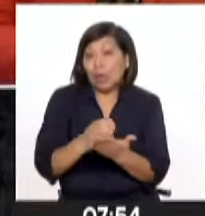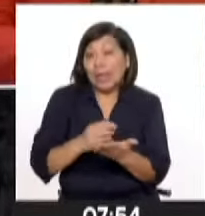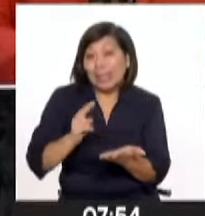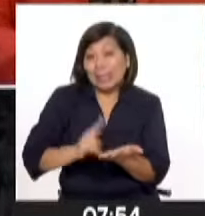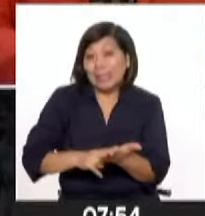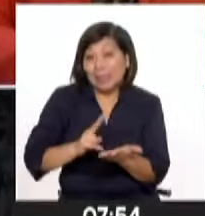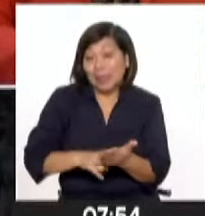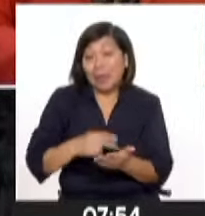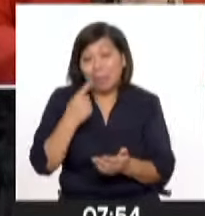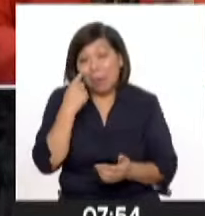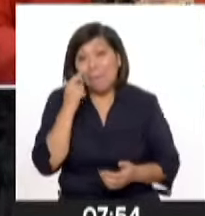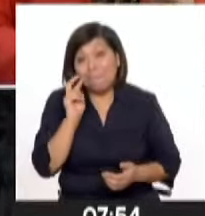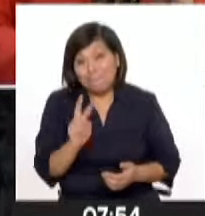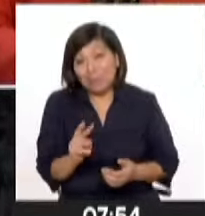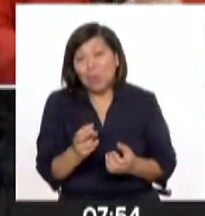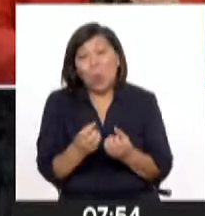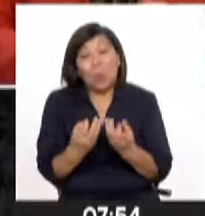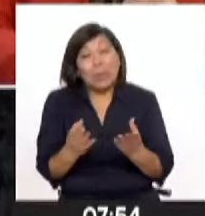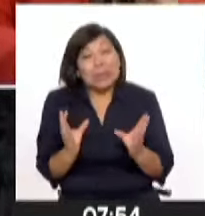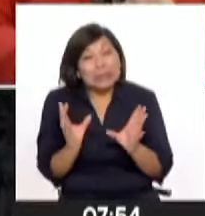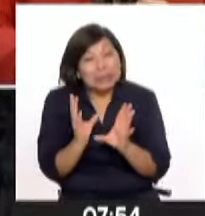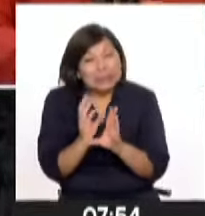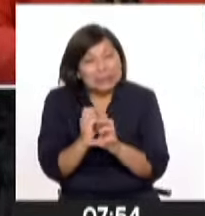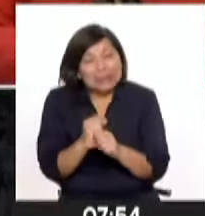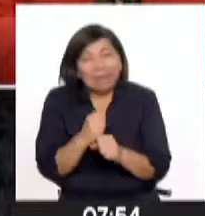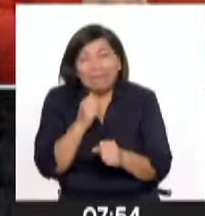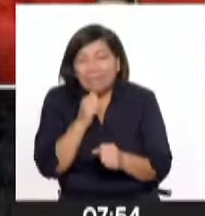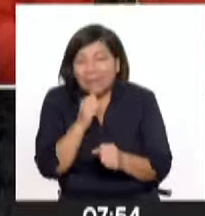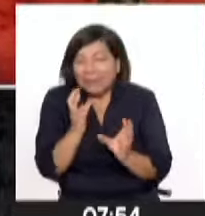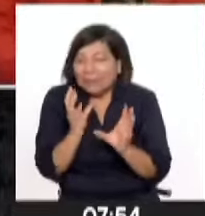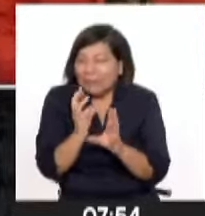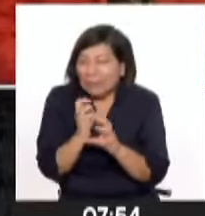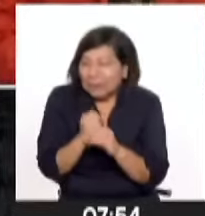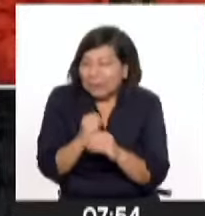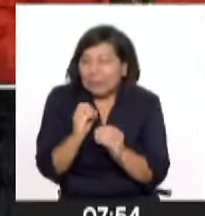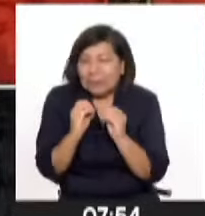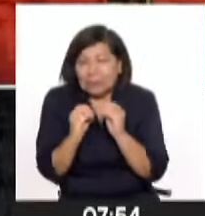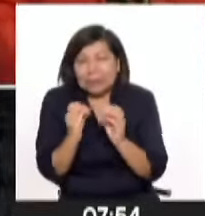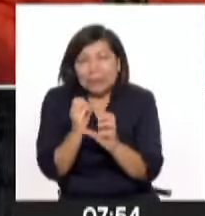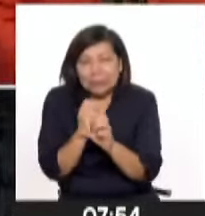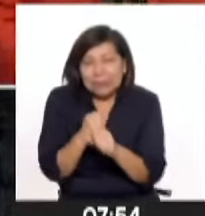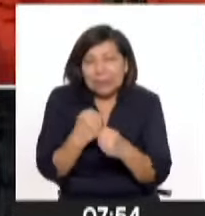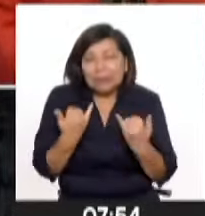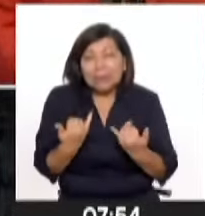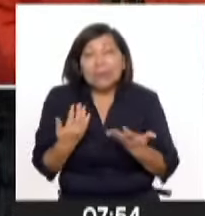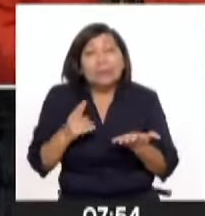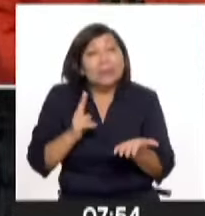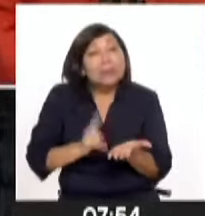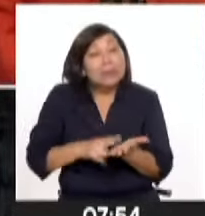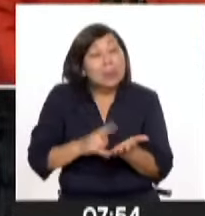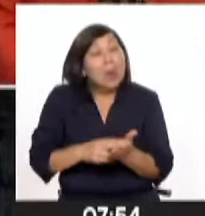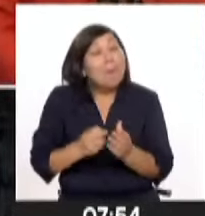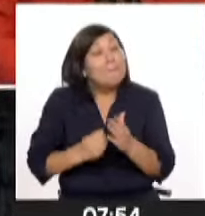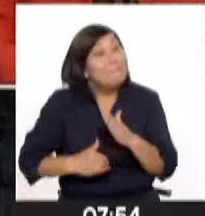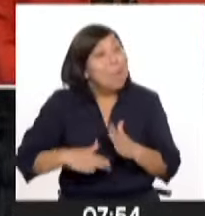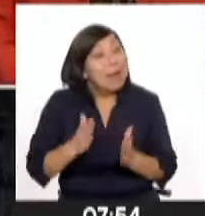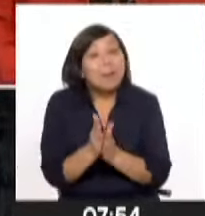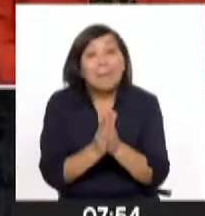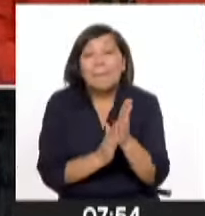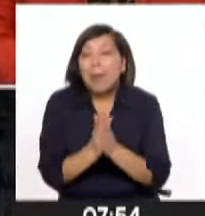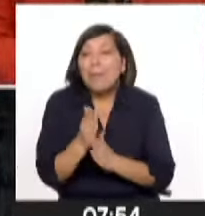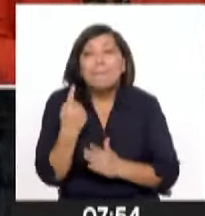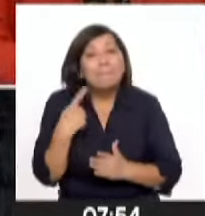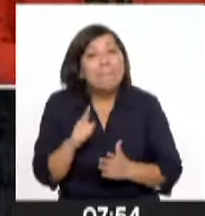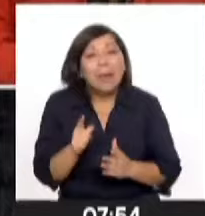seguro, nos hemos dado cuenta que hay muchos ajustes que se tienen que hacer. Esos ajustes ya se han hecho y este seguro va a ser mucho más